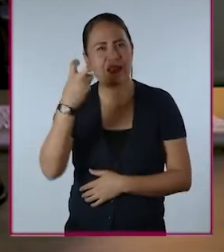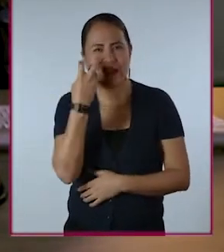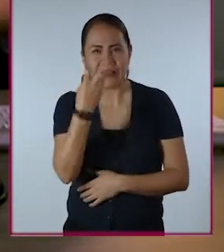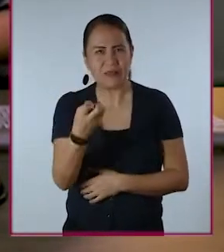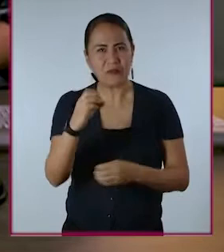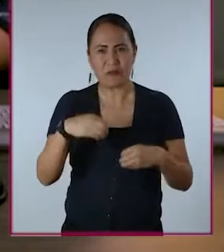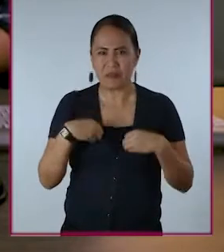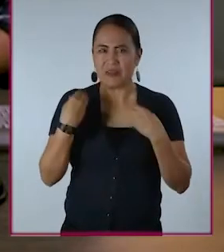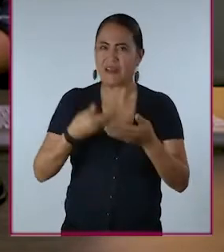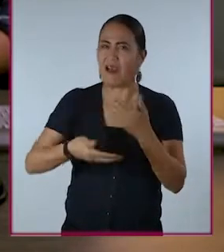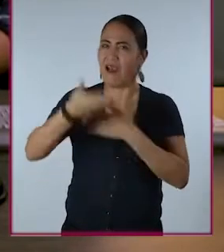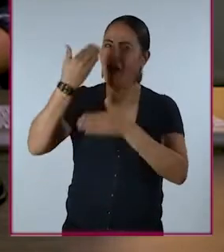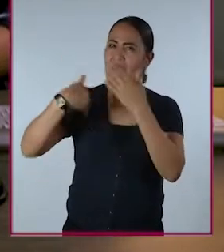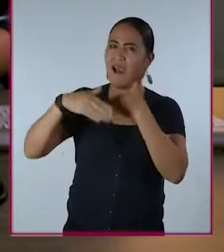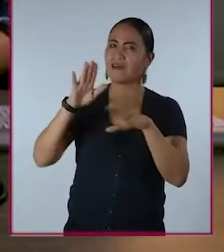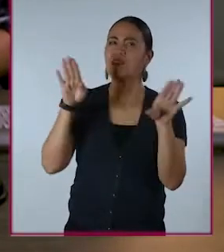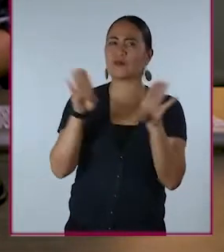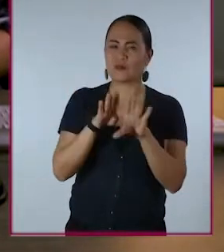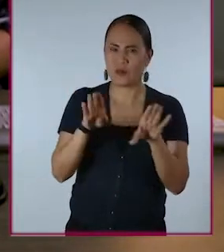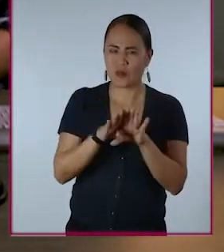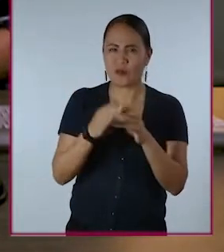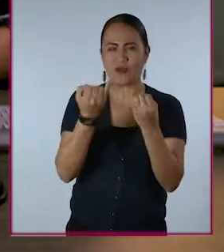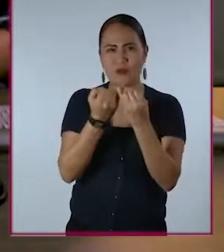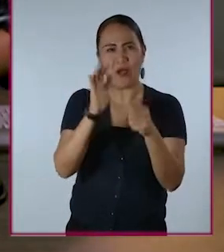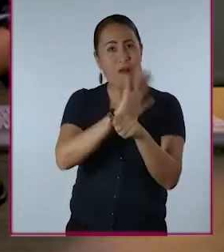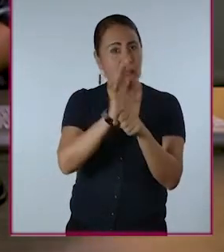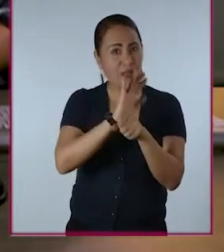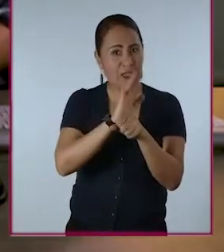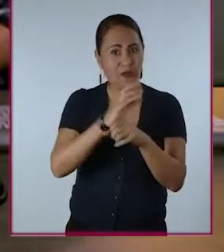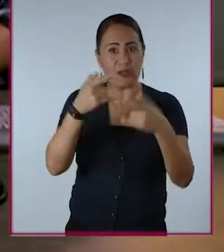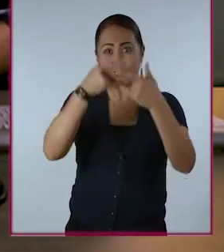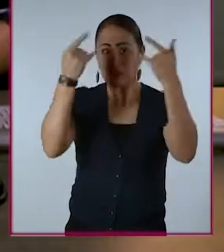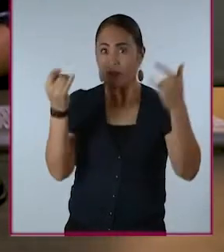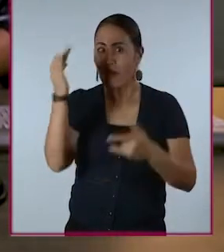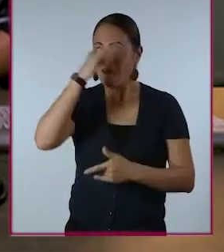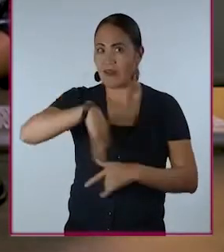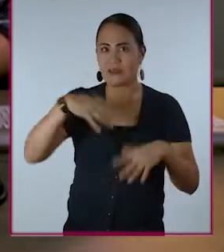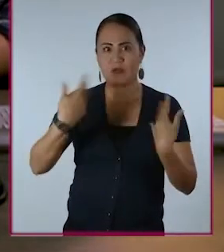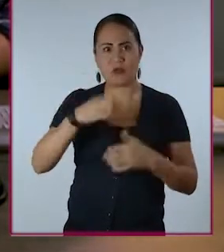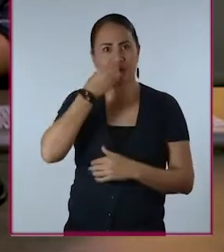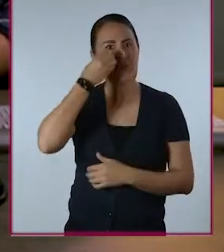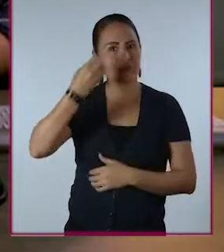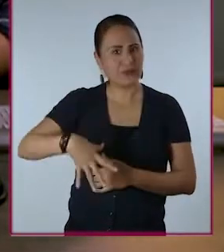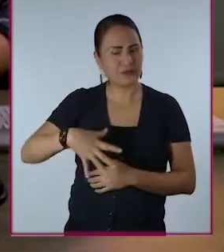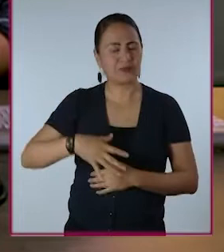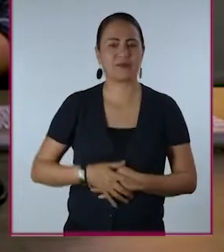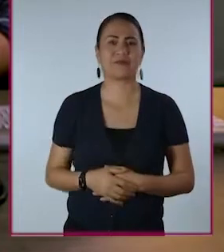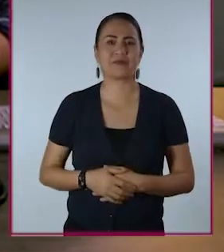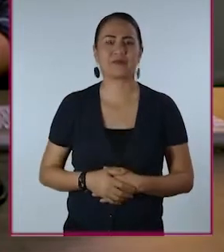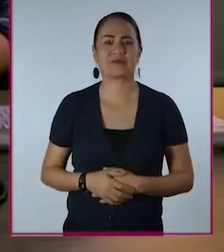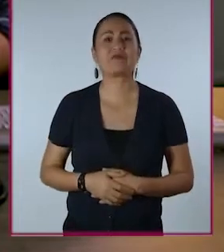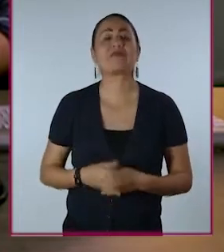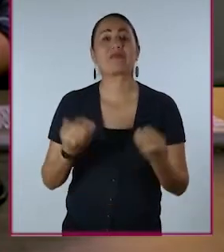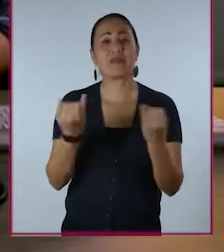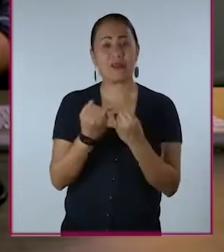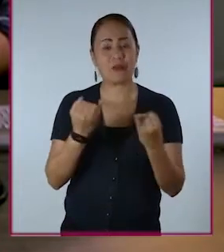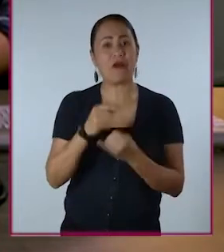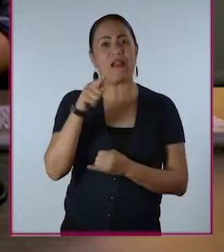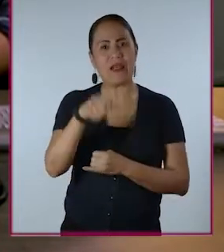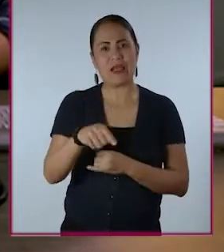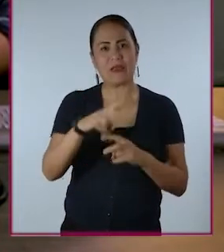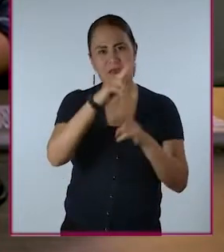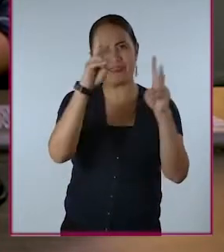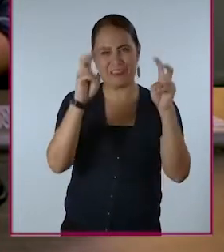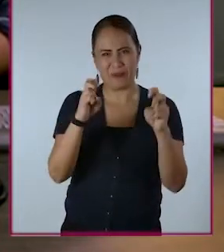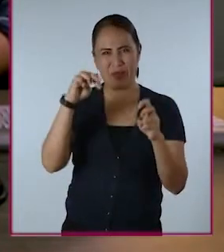vida cotidiana de aquellas personas. Y las películas de ficción, uff, como Metrópolis, se ve maravillosa. Es una película extraordinaria, de mis